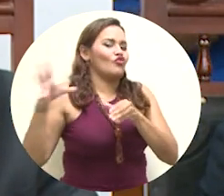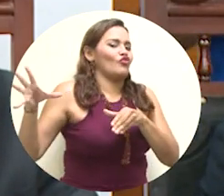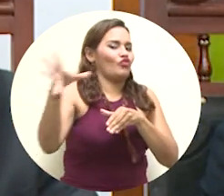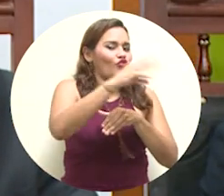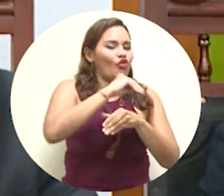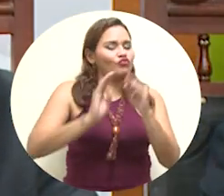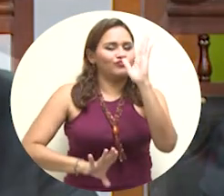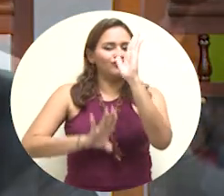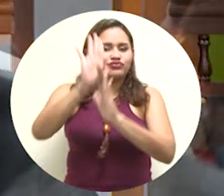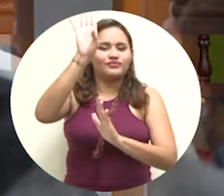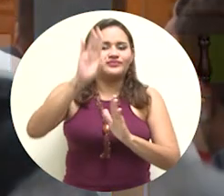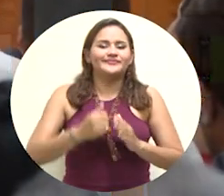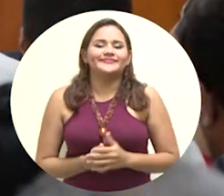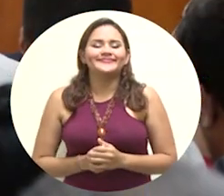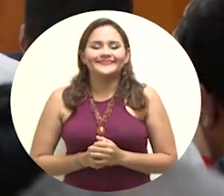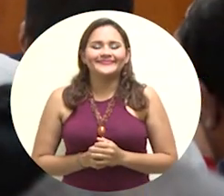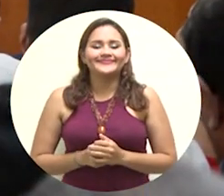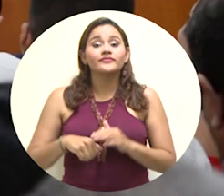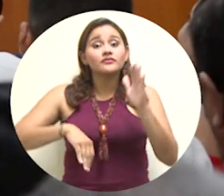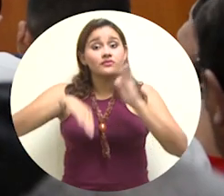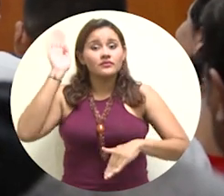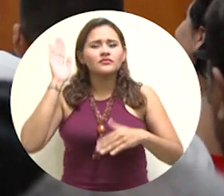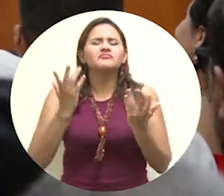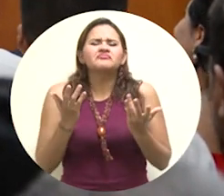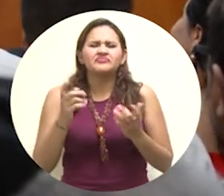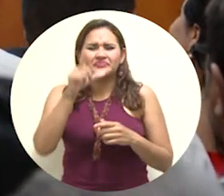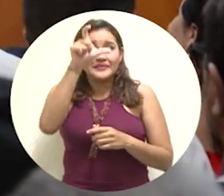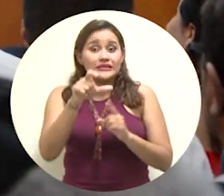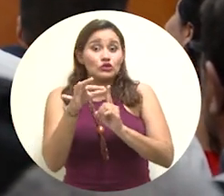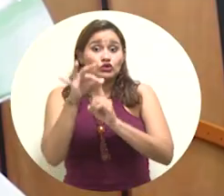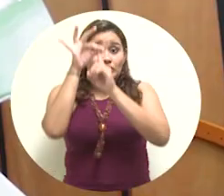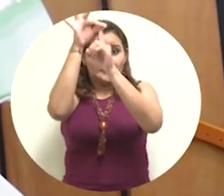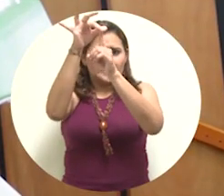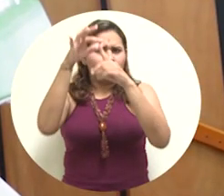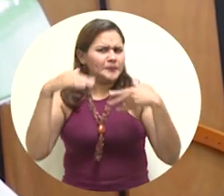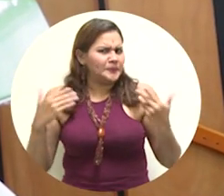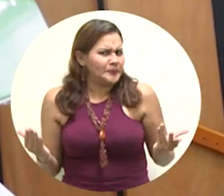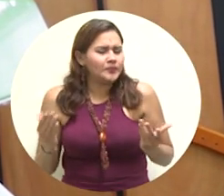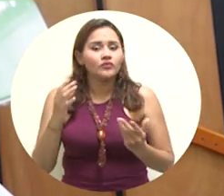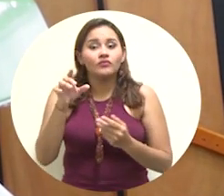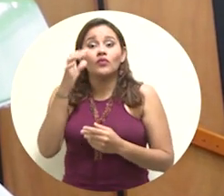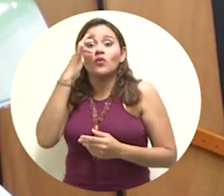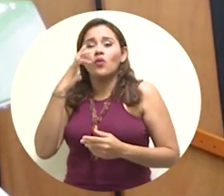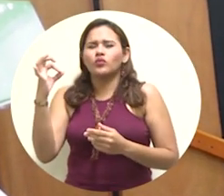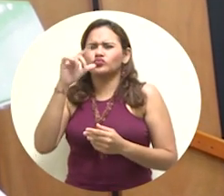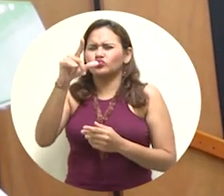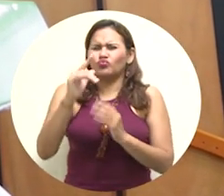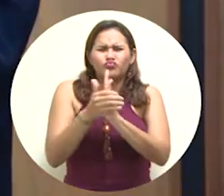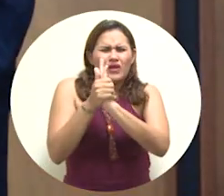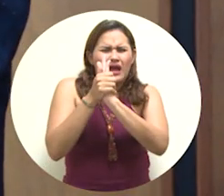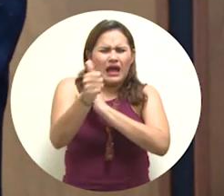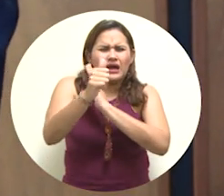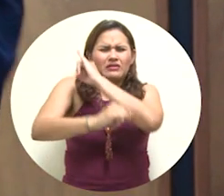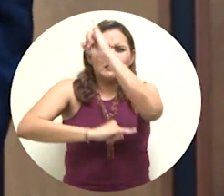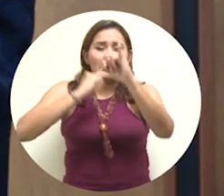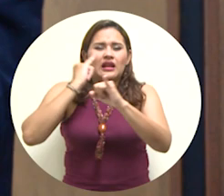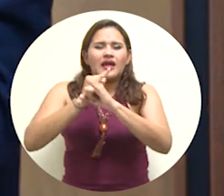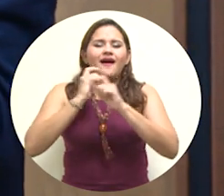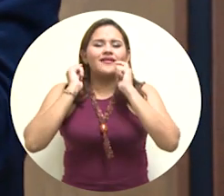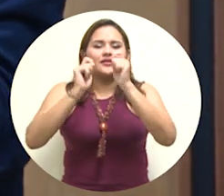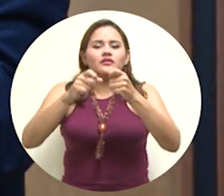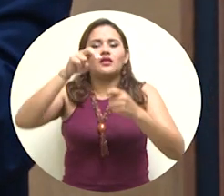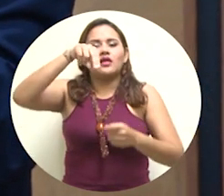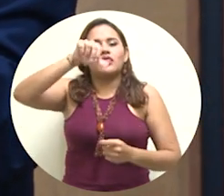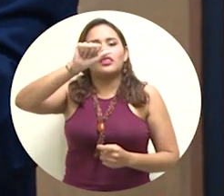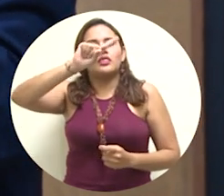para todos y para todas. Donde el invitado especial fue el doctor Rad Khosla, experto internacional asignado por la NASA a